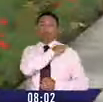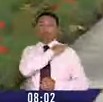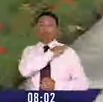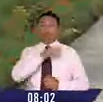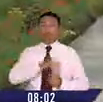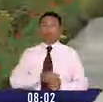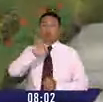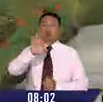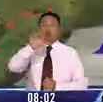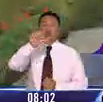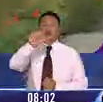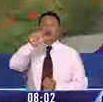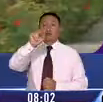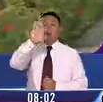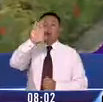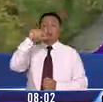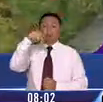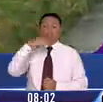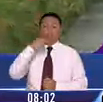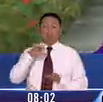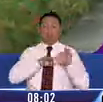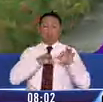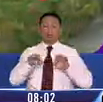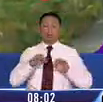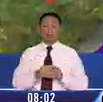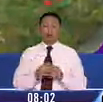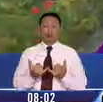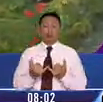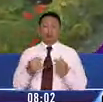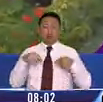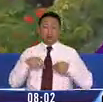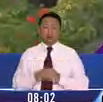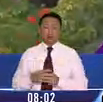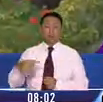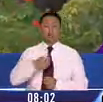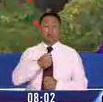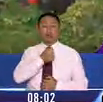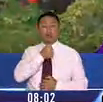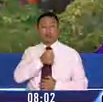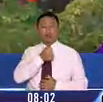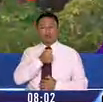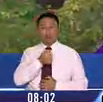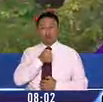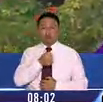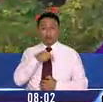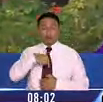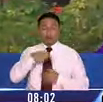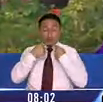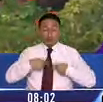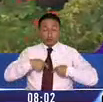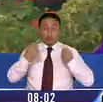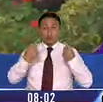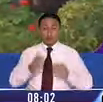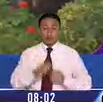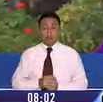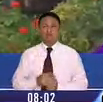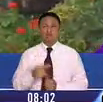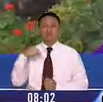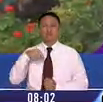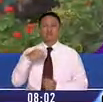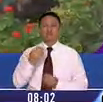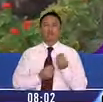Fausto Salinas, quienes han indicado que en estos momentos van a dar una rueda de prensa, a dar a conocer cuál será el dispositivo